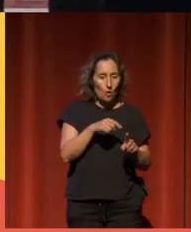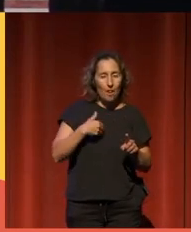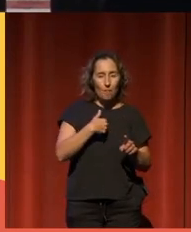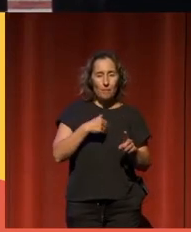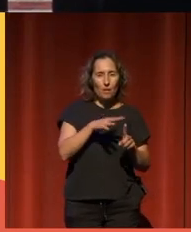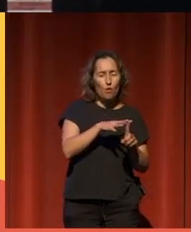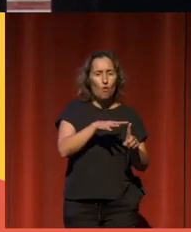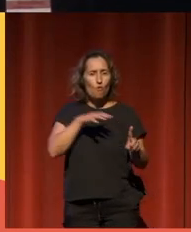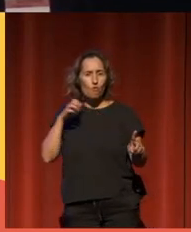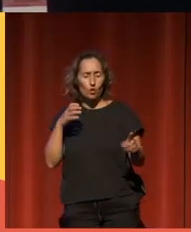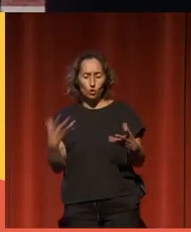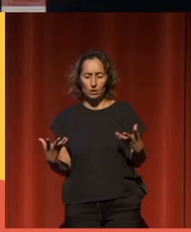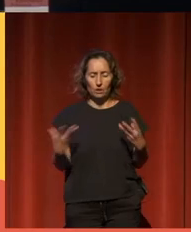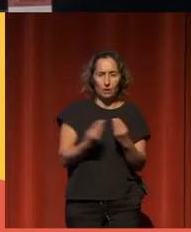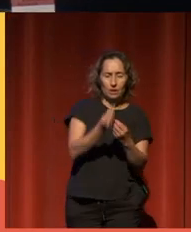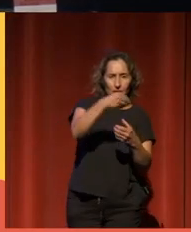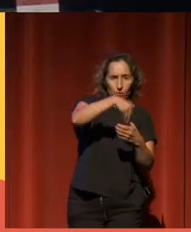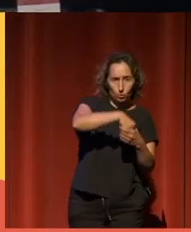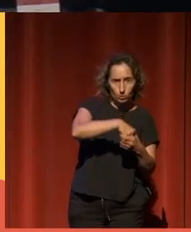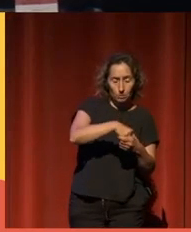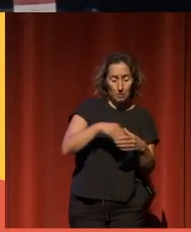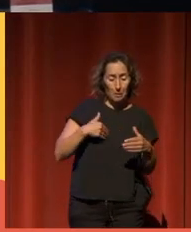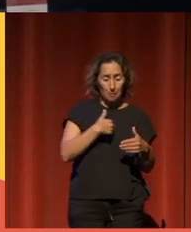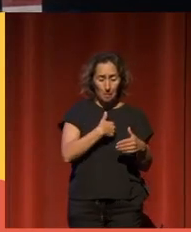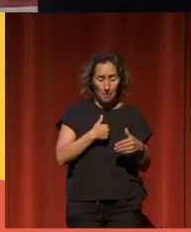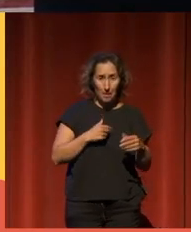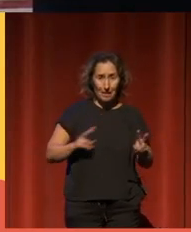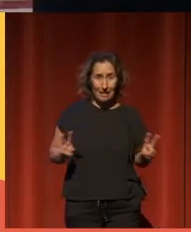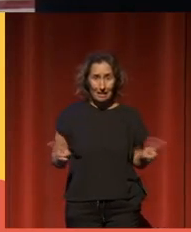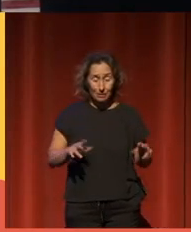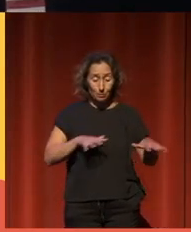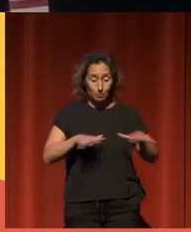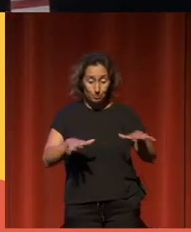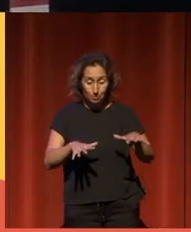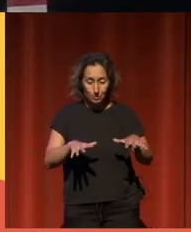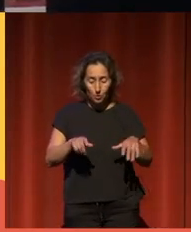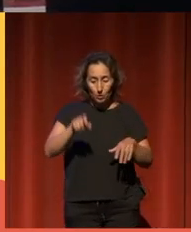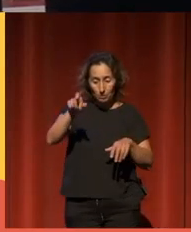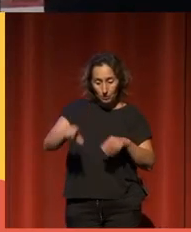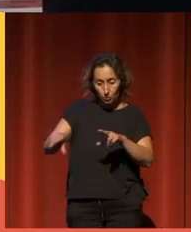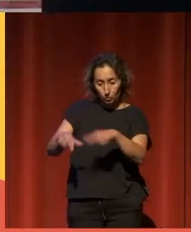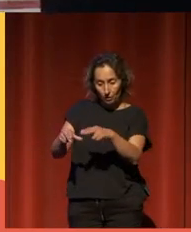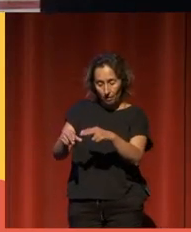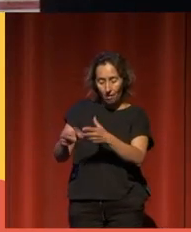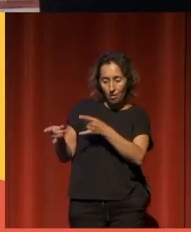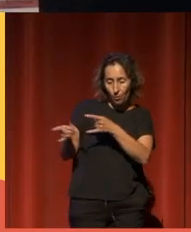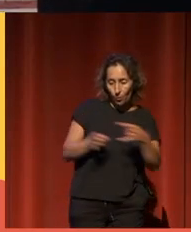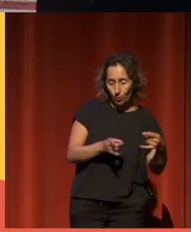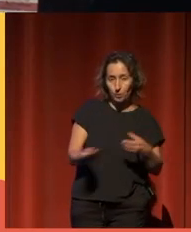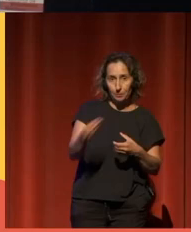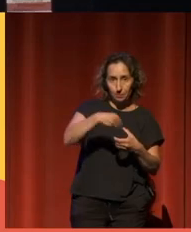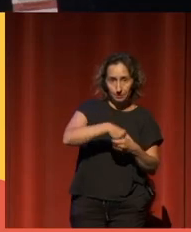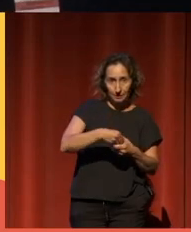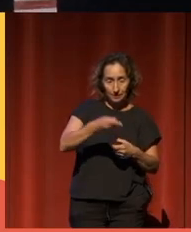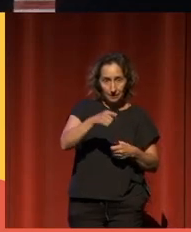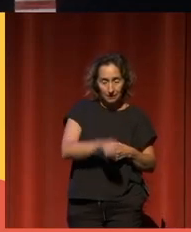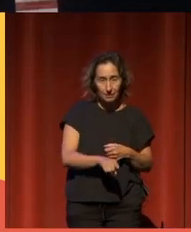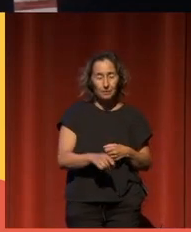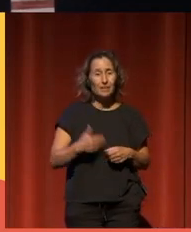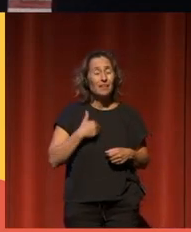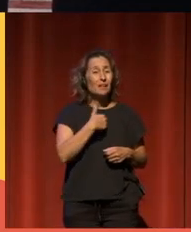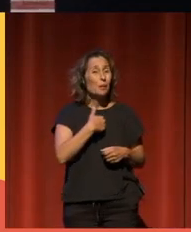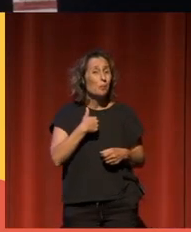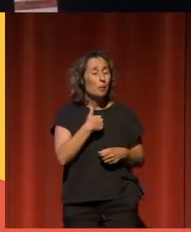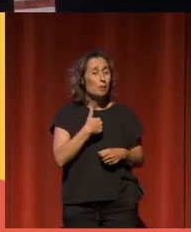y agentes activos que promuevan el impacto social y también es importante desempeñar un papel